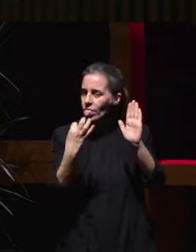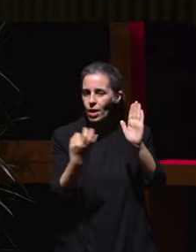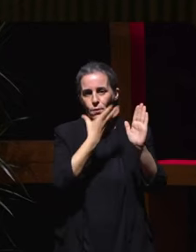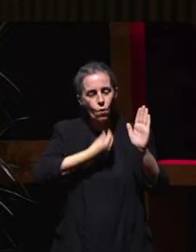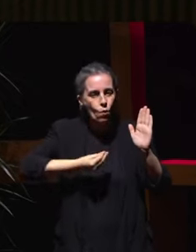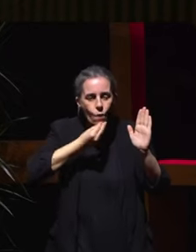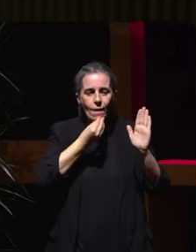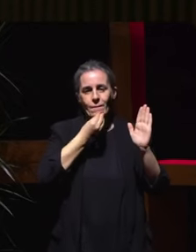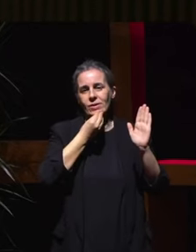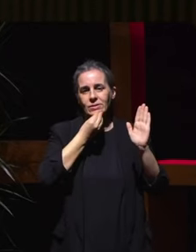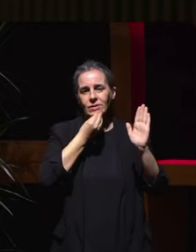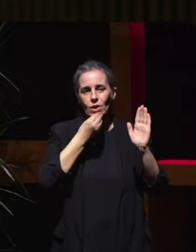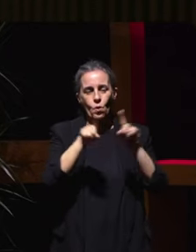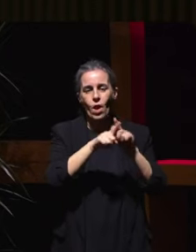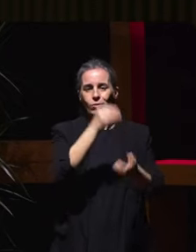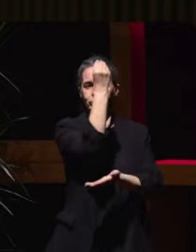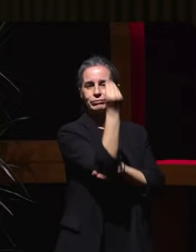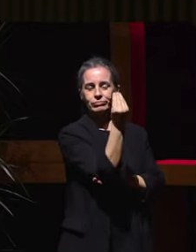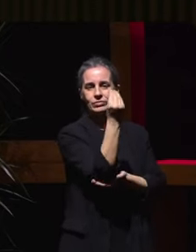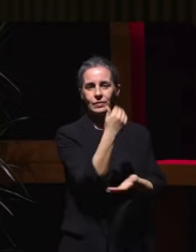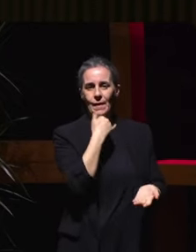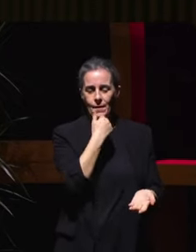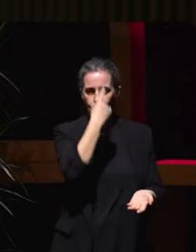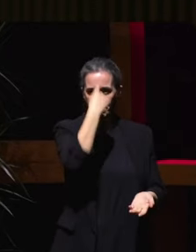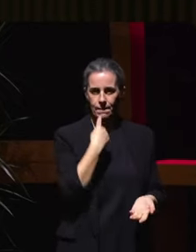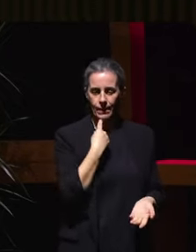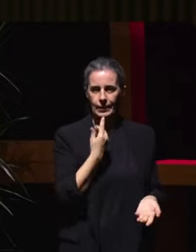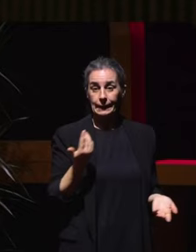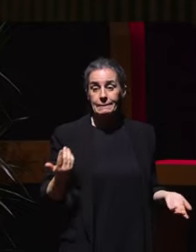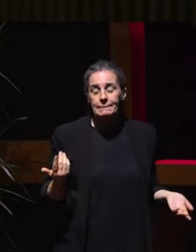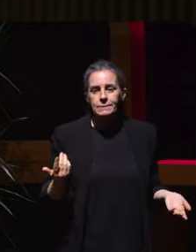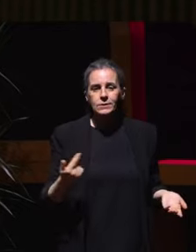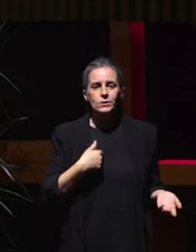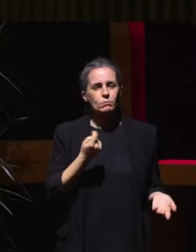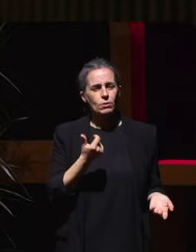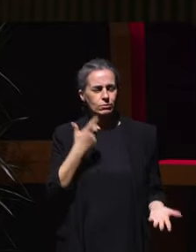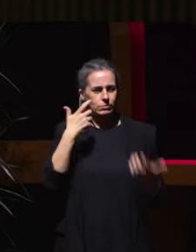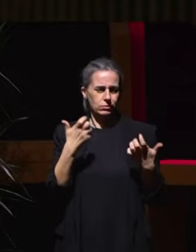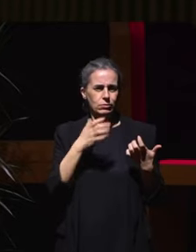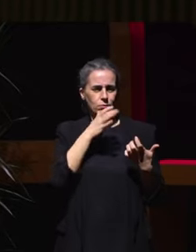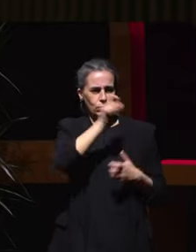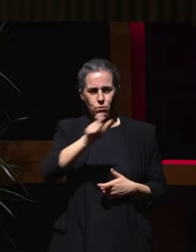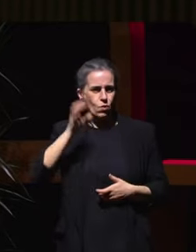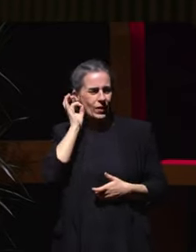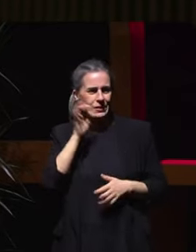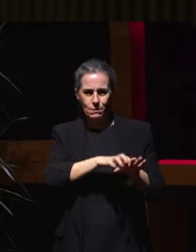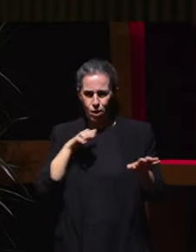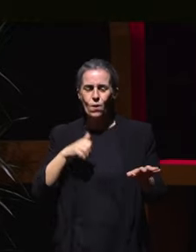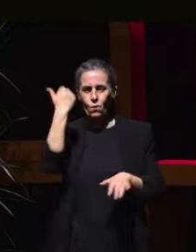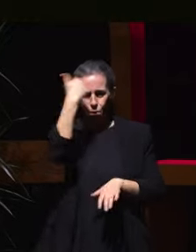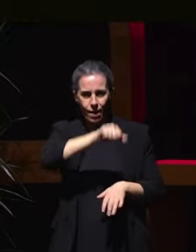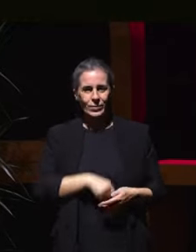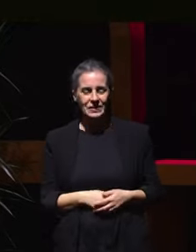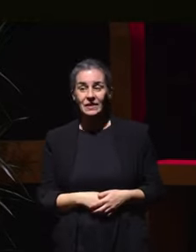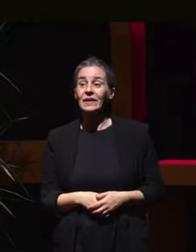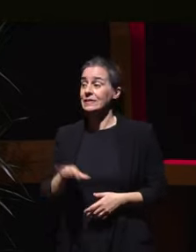ser también un objeto que les guste a ellos? No sé, me ha resultado como muy llamativo que todas fueran tan guapas. Es lo que te decía al final